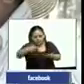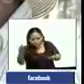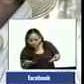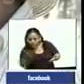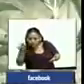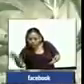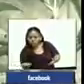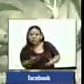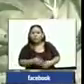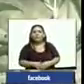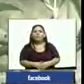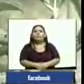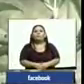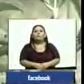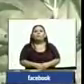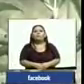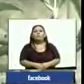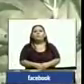que se le hace